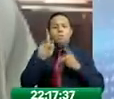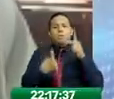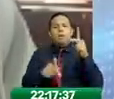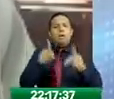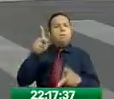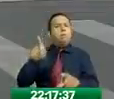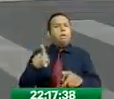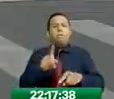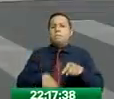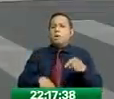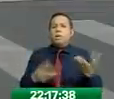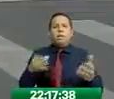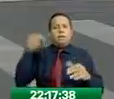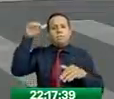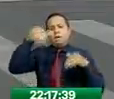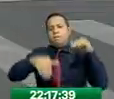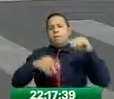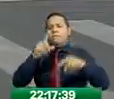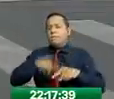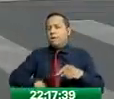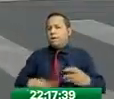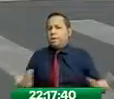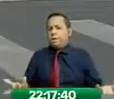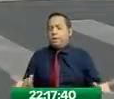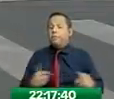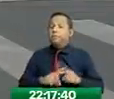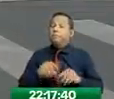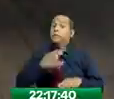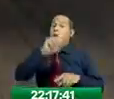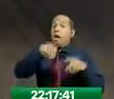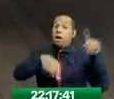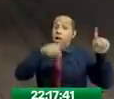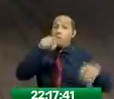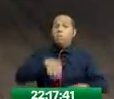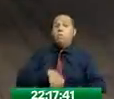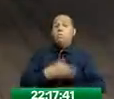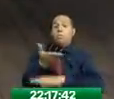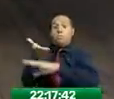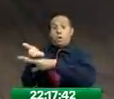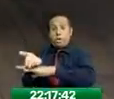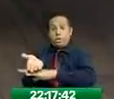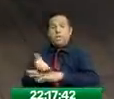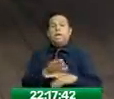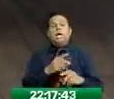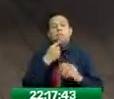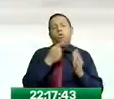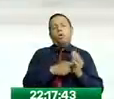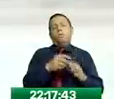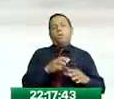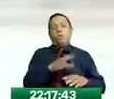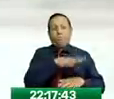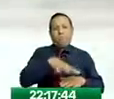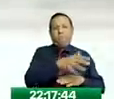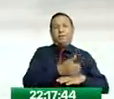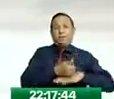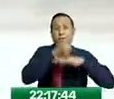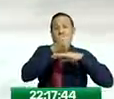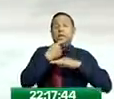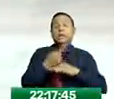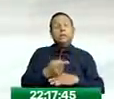no está permitido. Sin embargo, hay propuestas por parte de las autoridades del cantón. Una de ellas sería sectorizar la